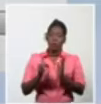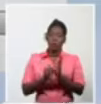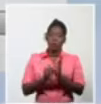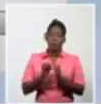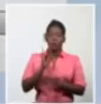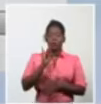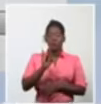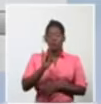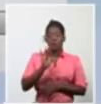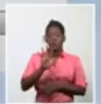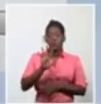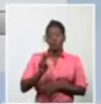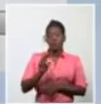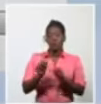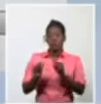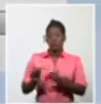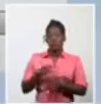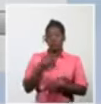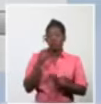65.752 fallecidos,